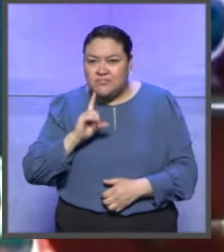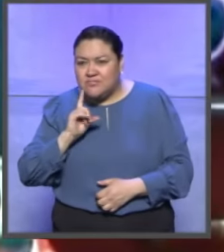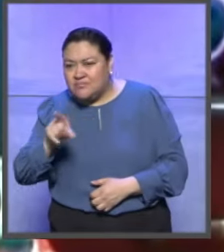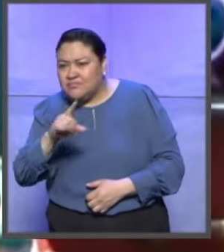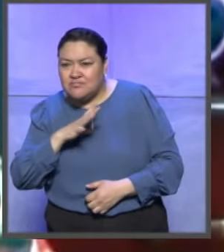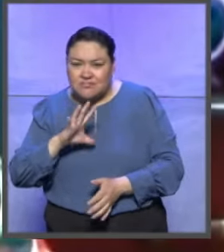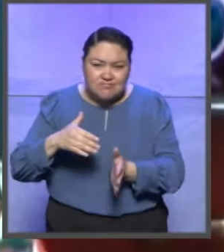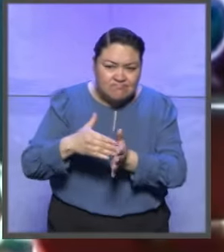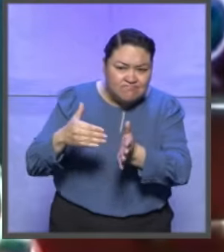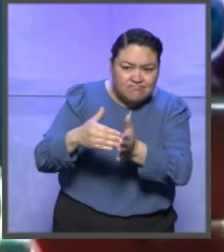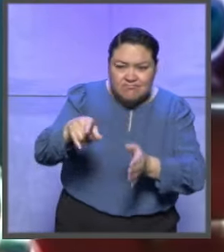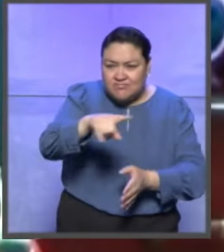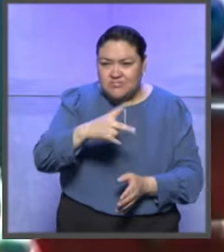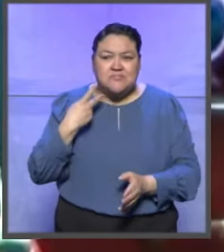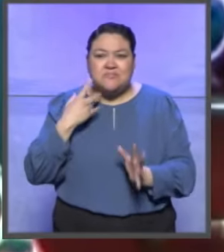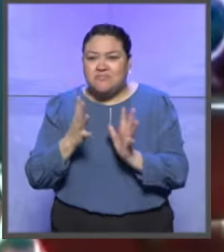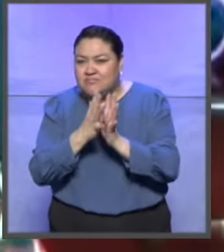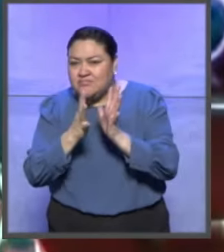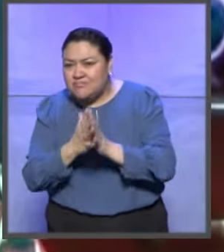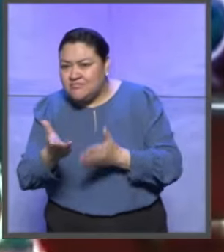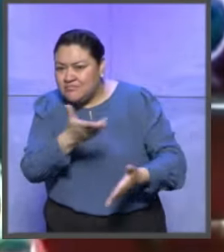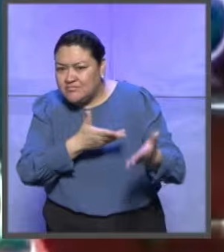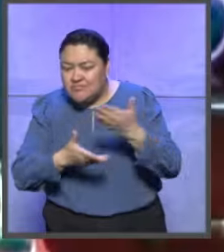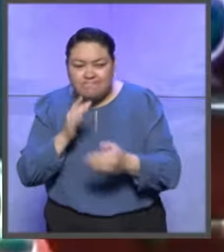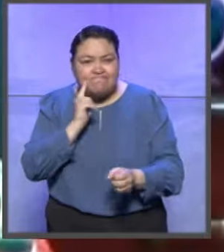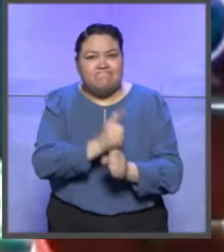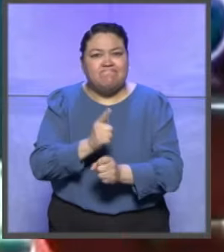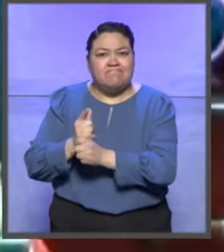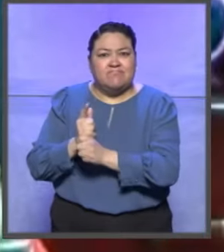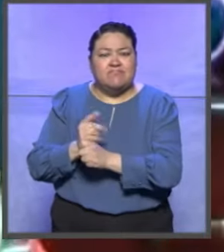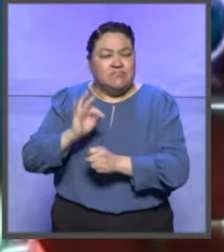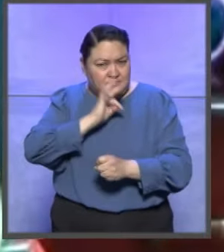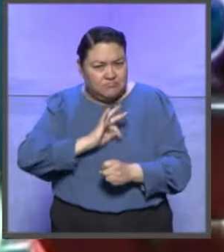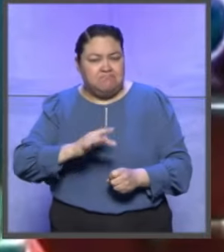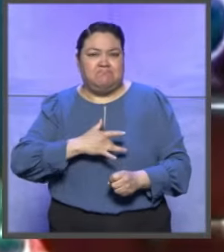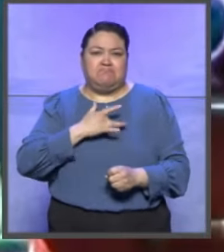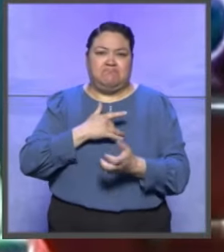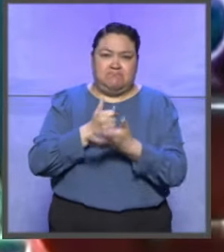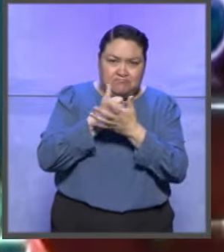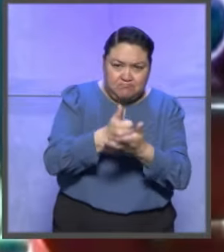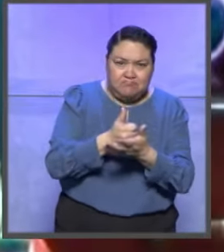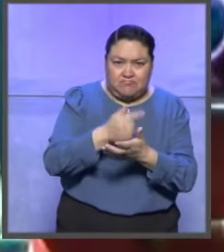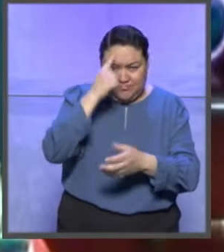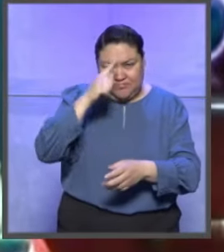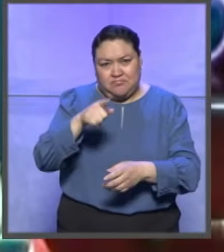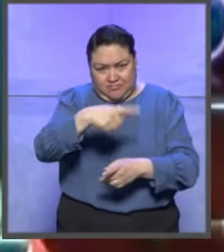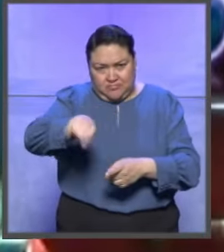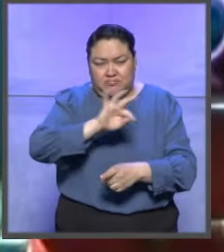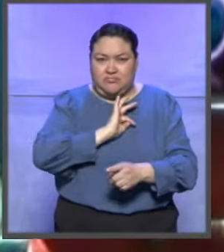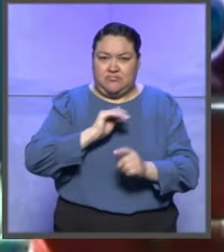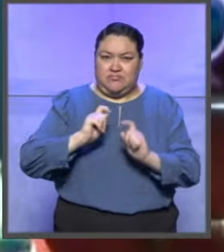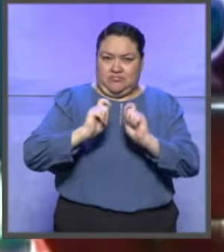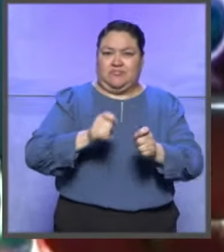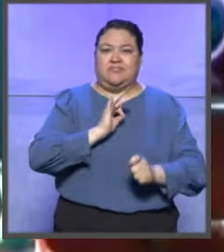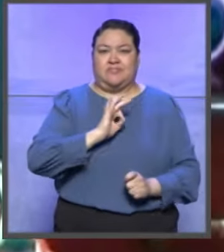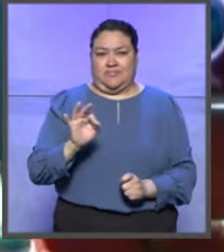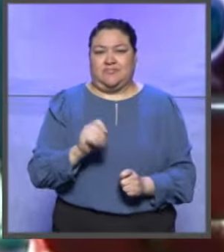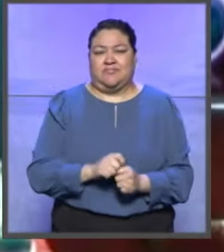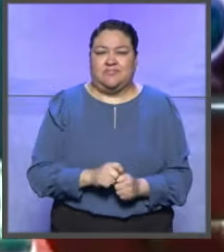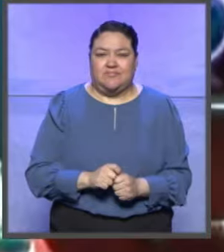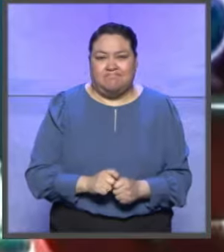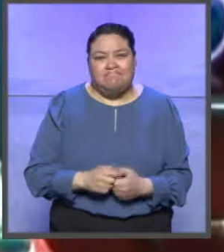las mujeres en la actualidad respecto a la política y al acceso al poder público. Y por